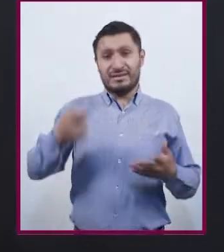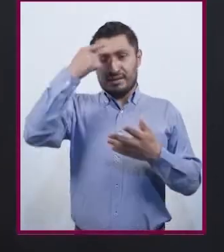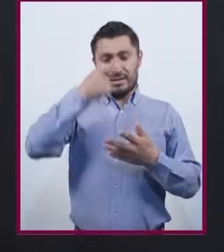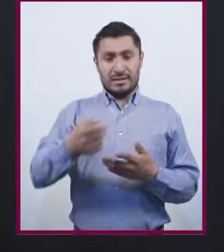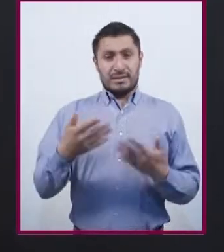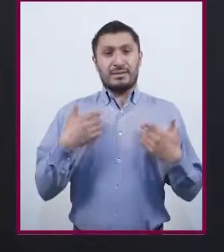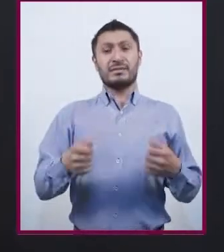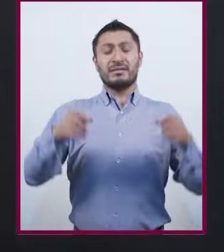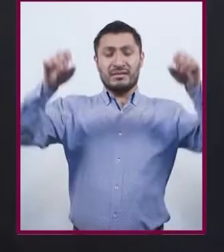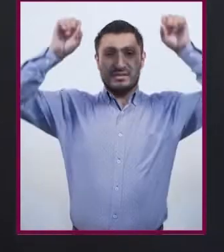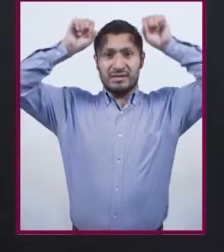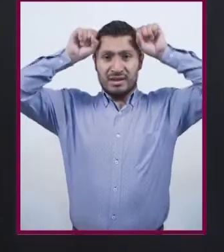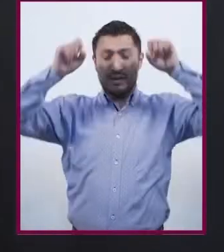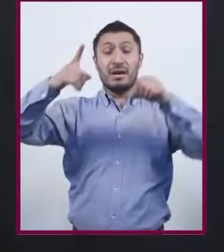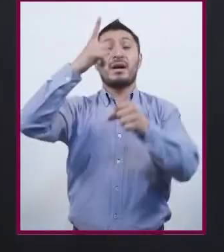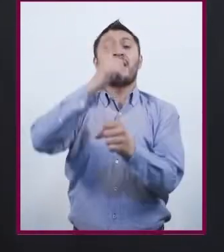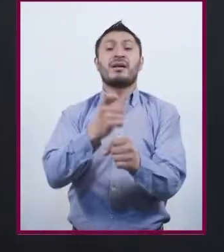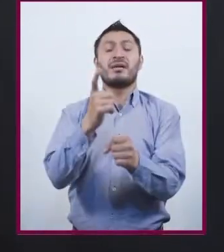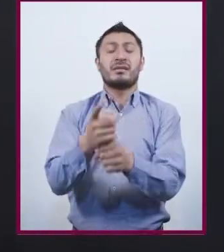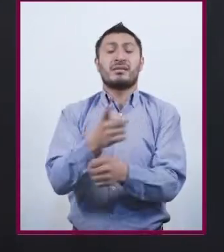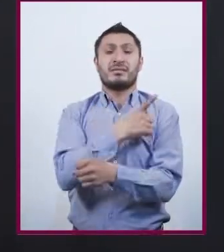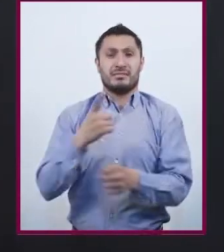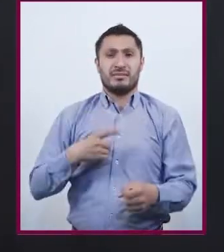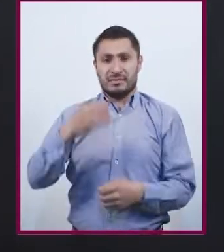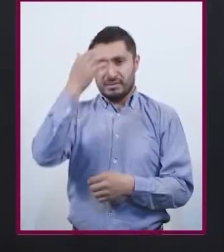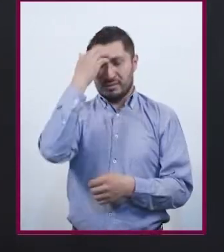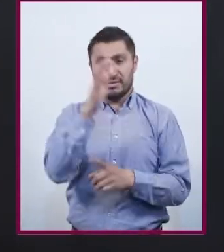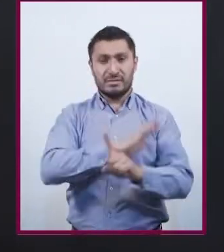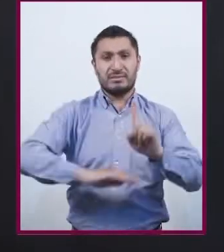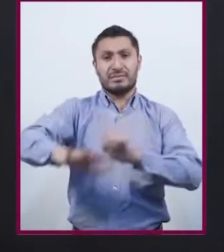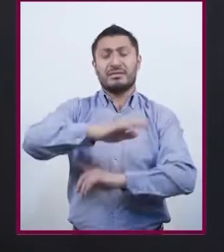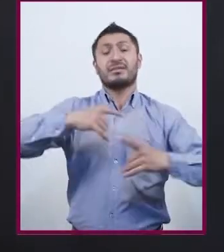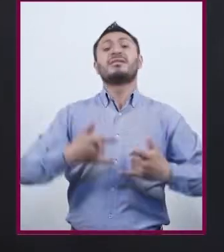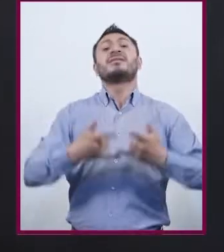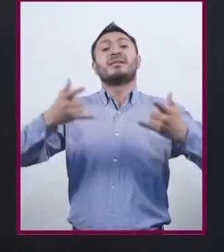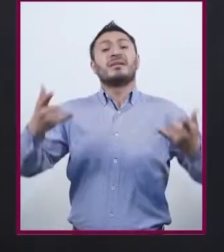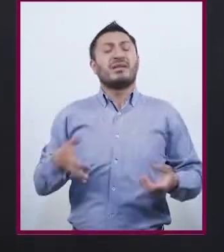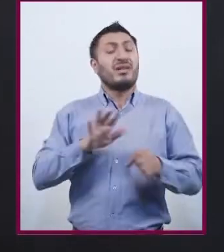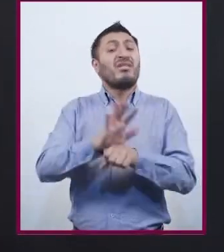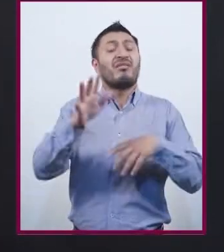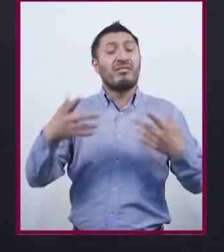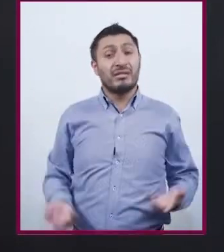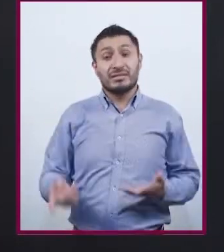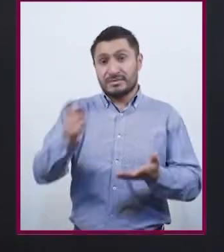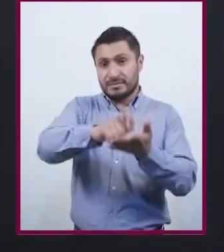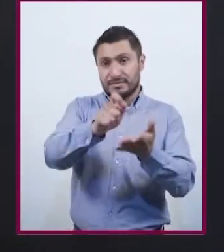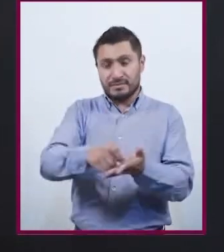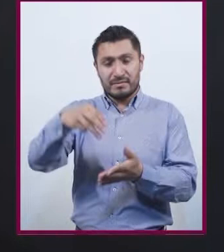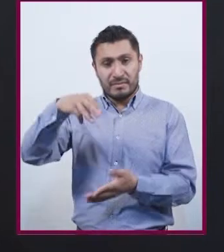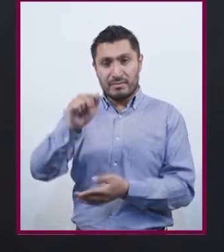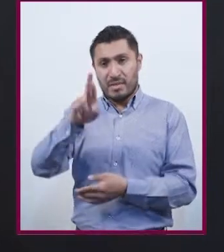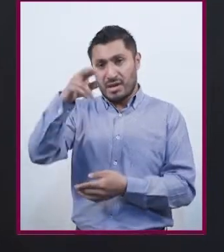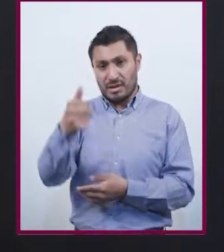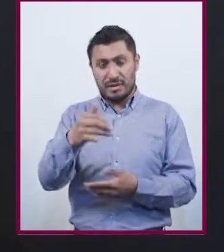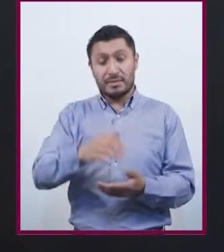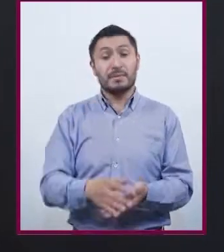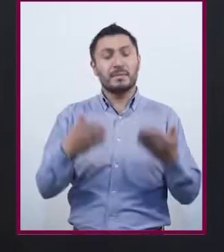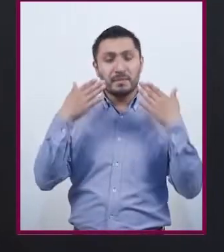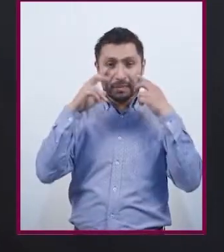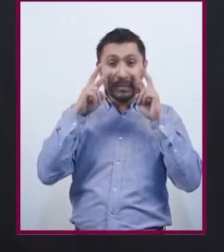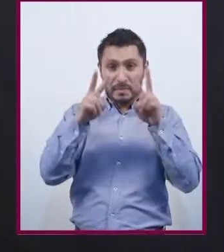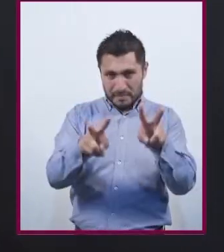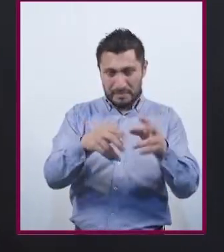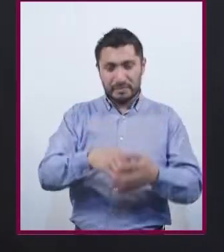Esto significa que para comprender Frankenstein, primero tenemos que conocer las circunstancias históricas en las que escribió Mary